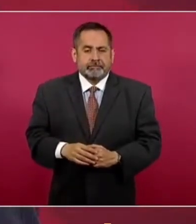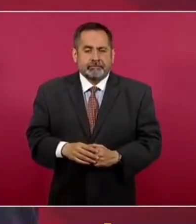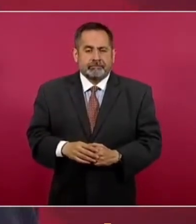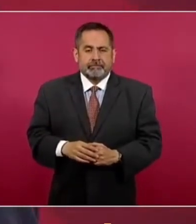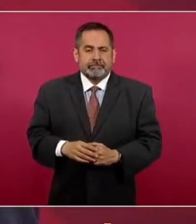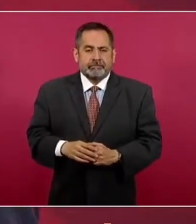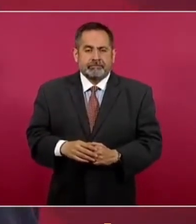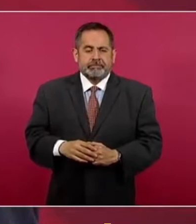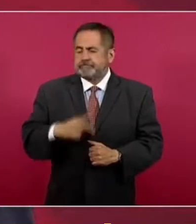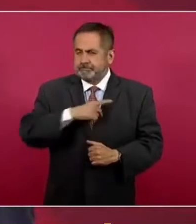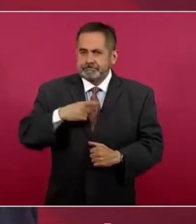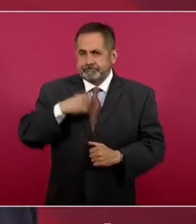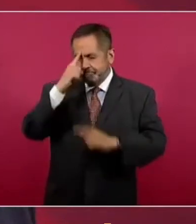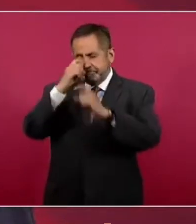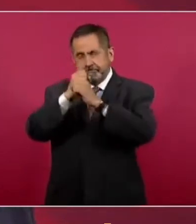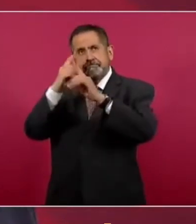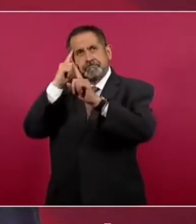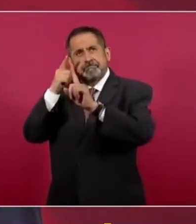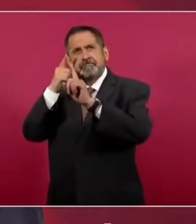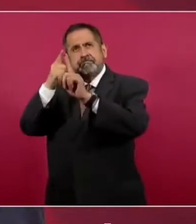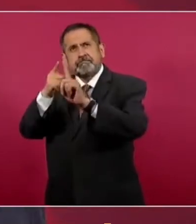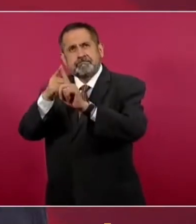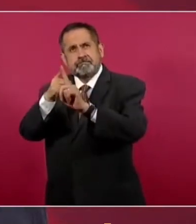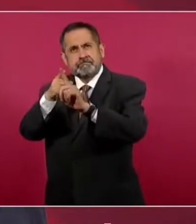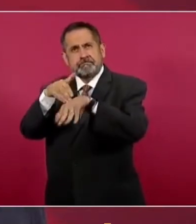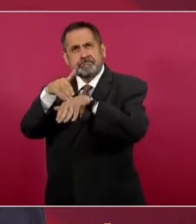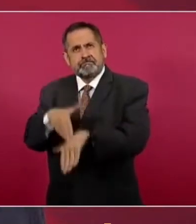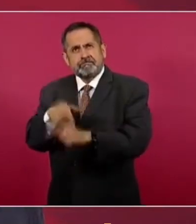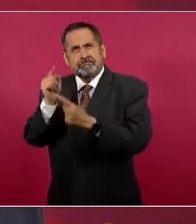Y bueno, tiene que haber principios.